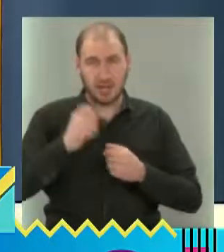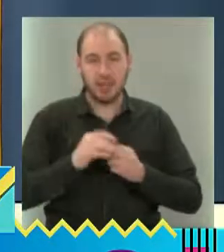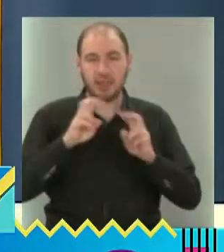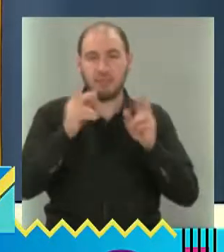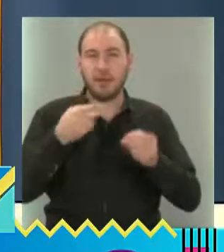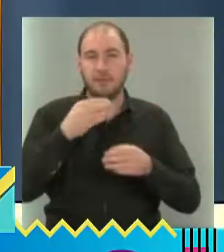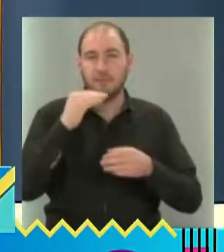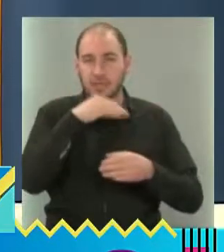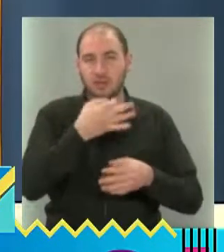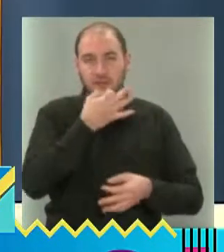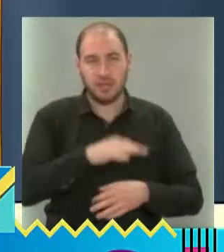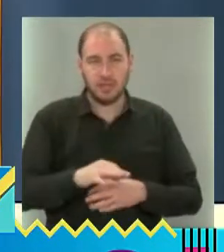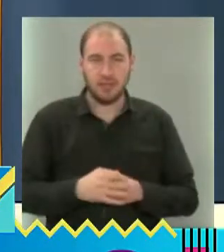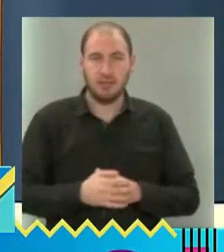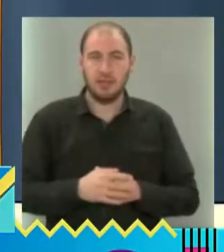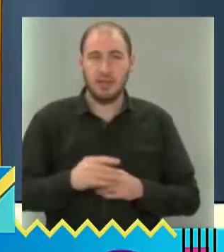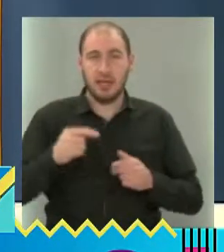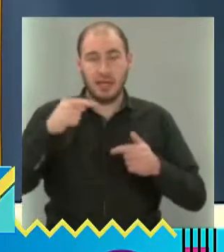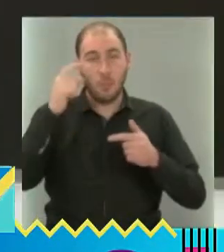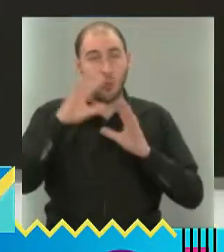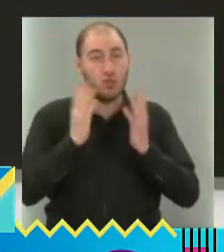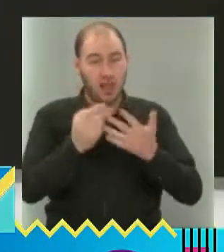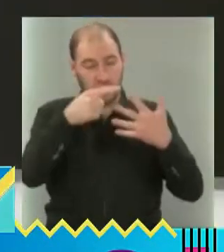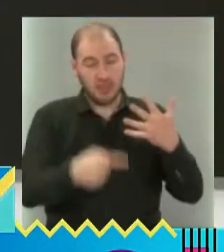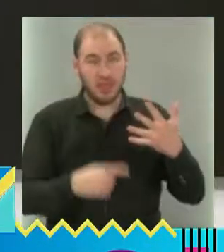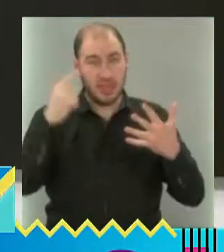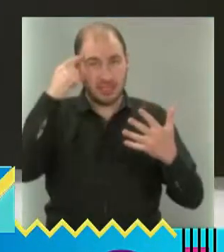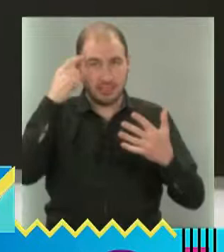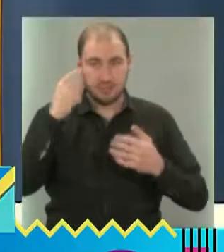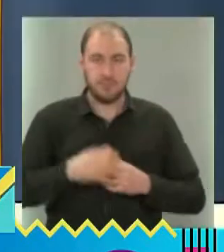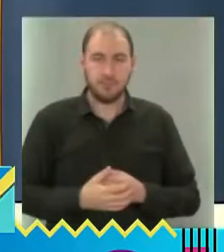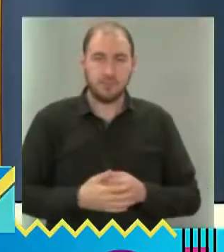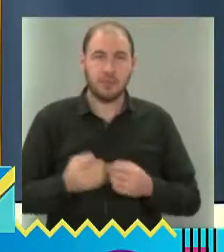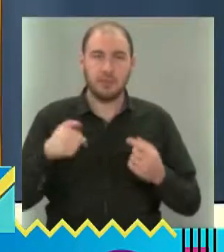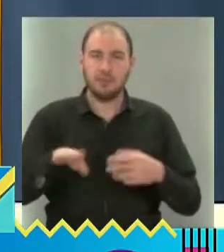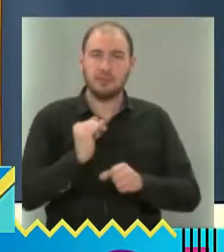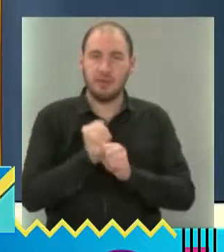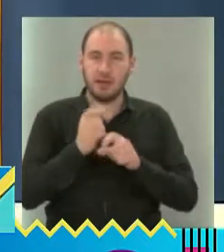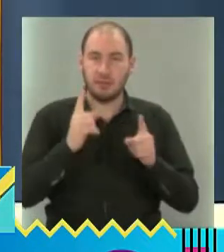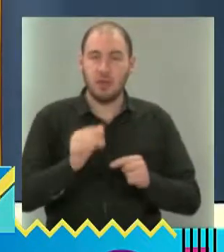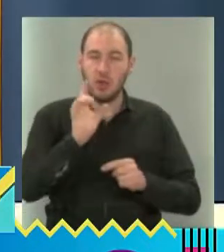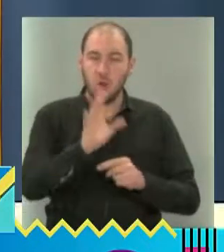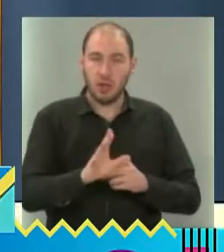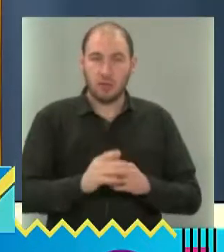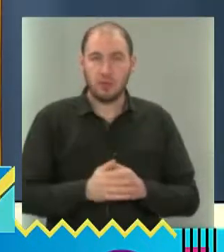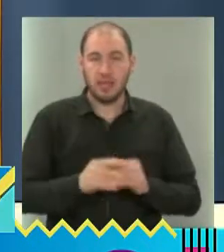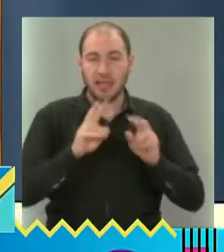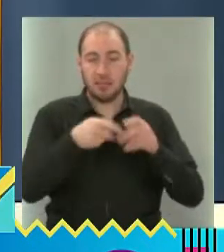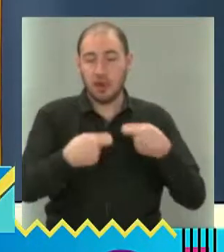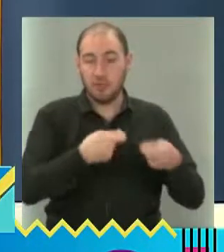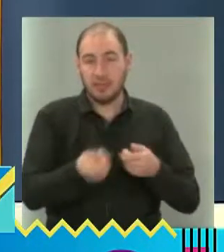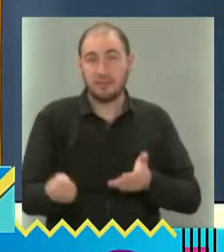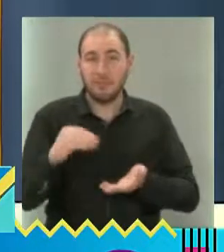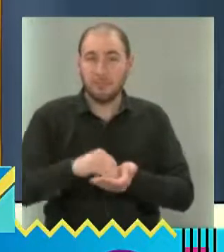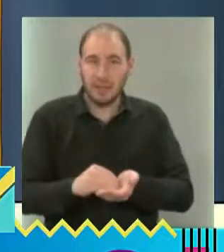de vino, es la 10ª a nivel mundial en volumen de vino, pero estamos trabajando también no solamente en la parte comercial, sino